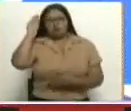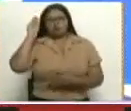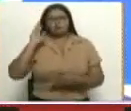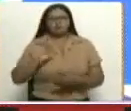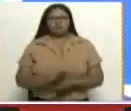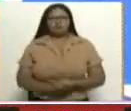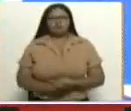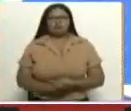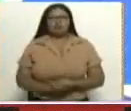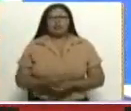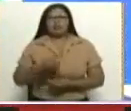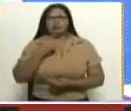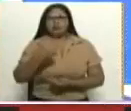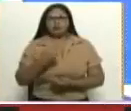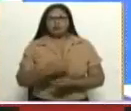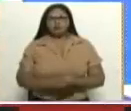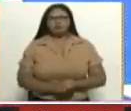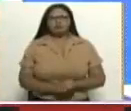declaró